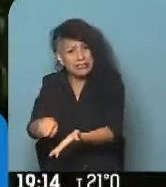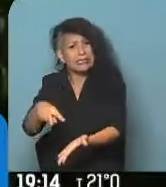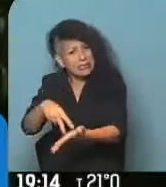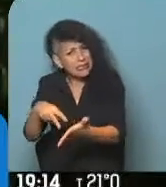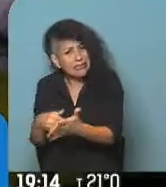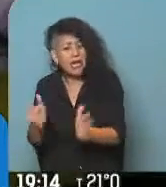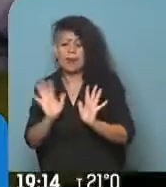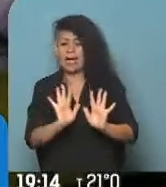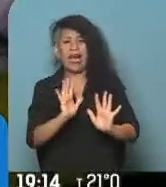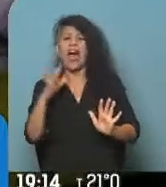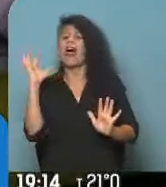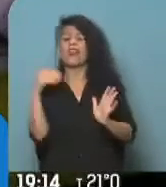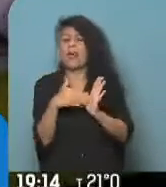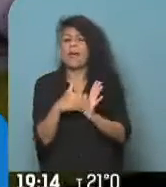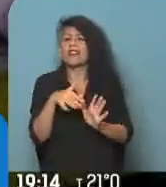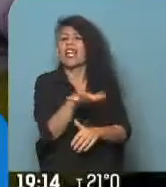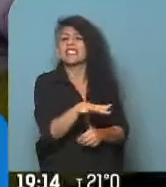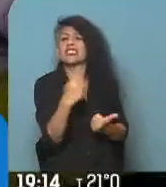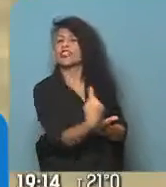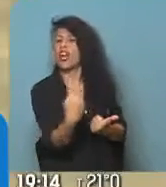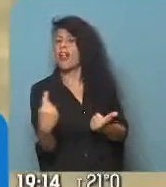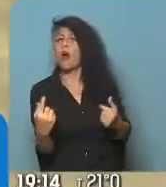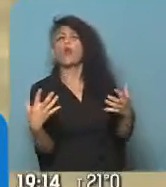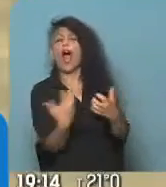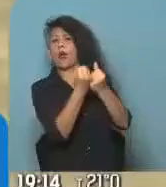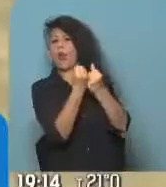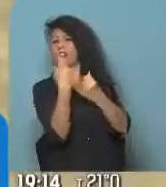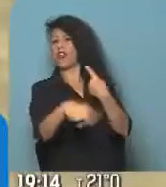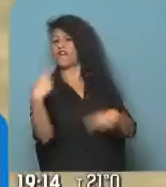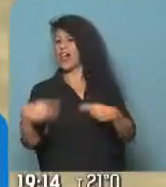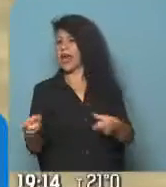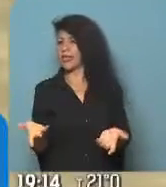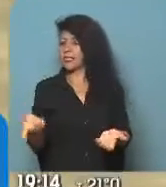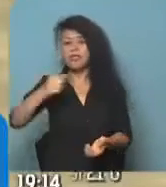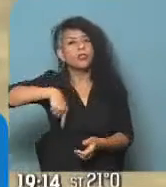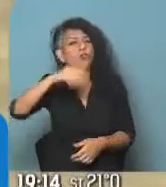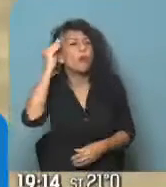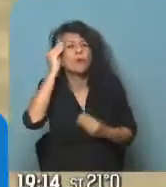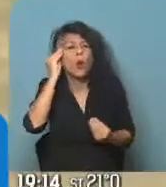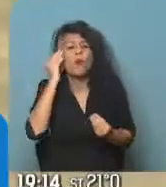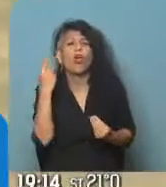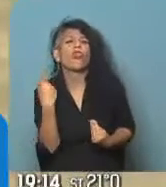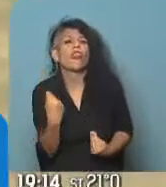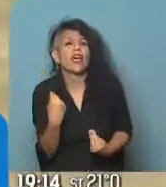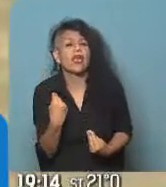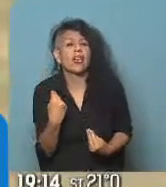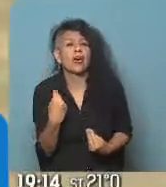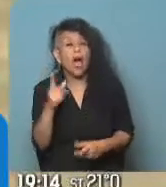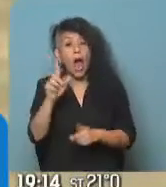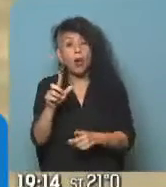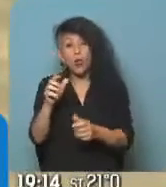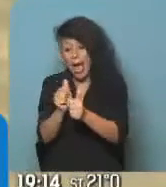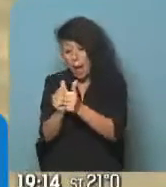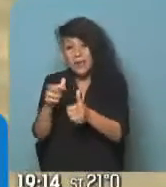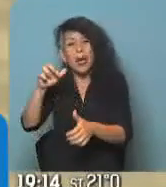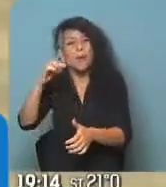tiene que haber un acuerdo por cada uno de los sectores en cuestión. Lo que nos preocupa a nosotros es obviamente la subsistencia de ciertas pymes que